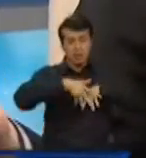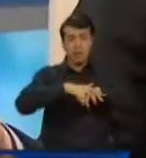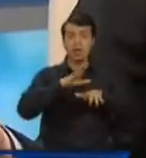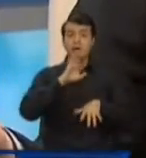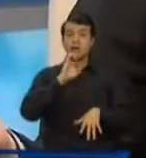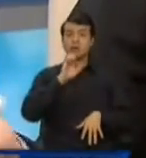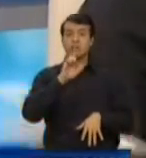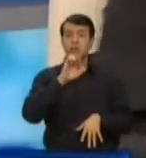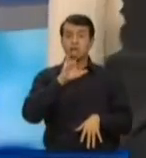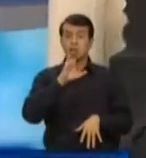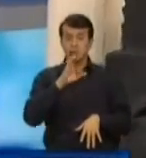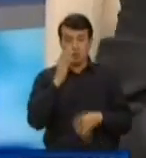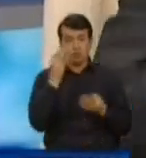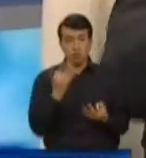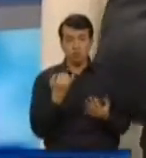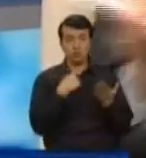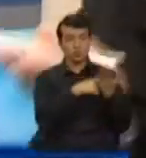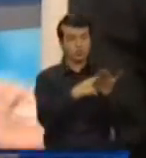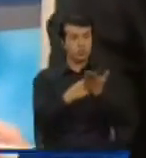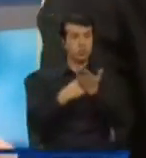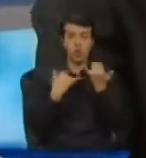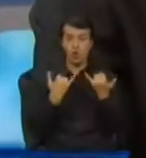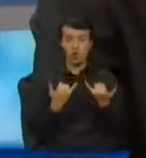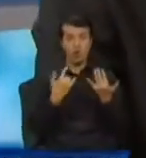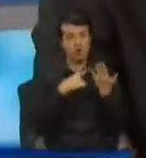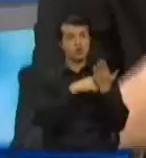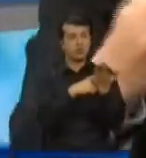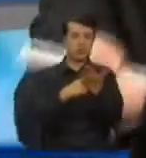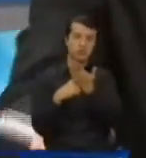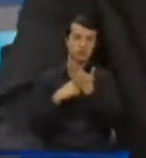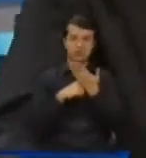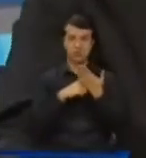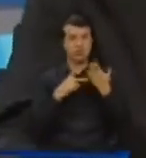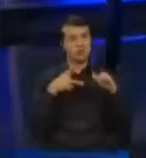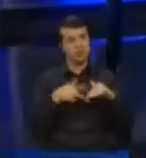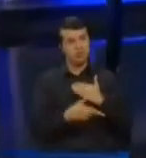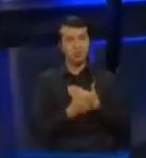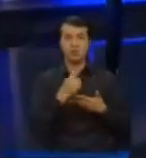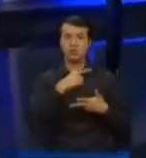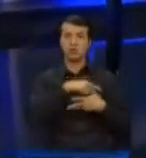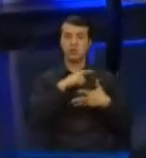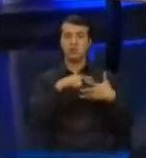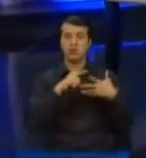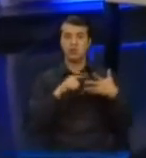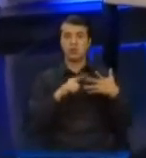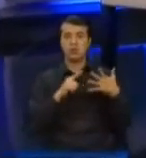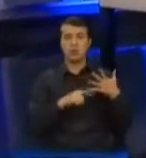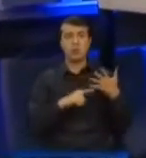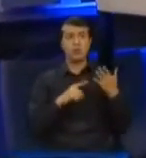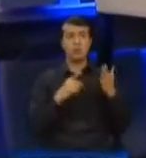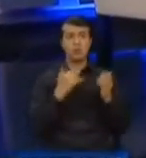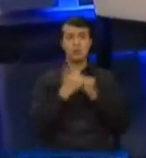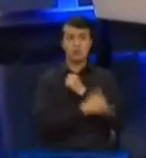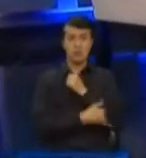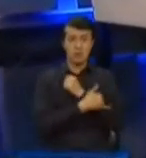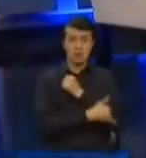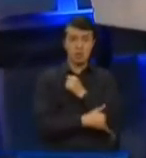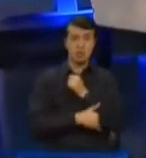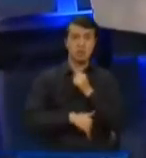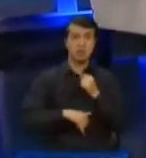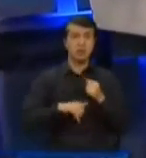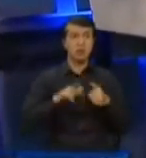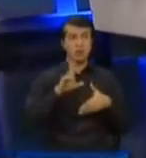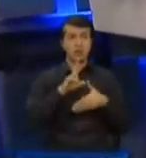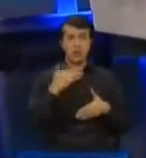CELAC se está reuniendo en estos días, hoy día se vuelve a reunir y es la inauguración. Es decir, los países latinoamericanos y caribeños